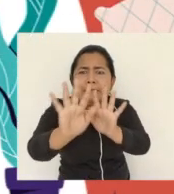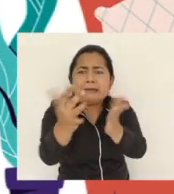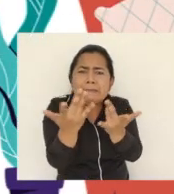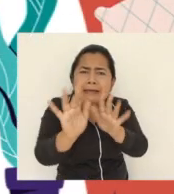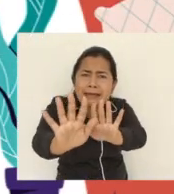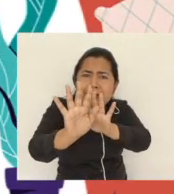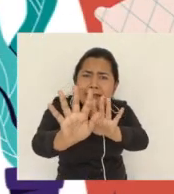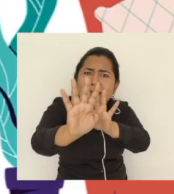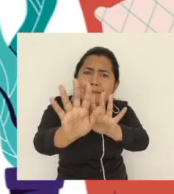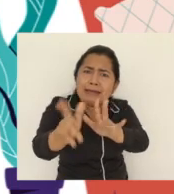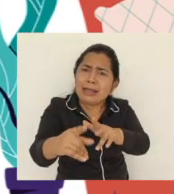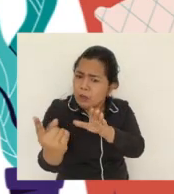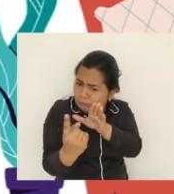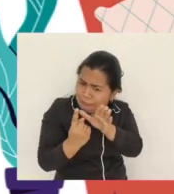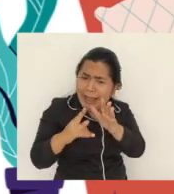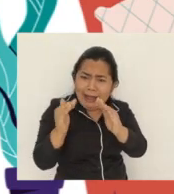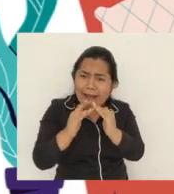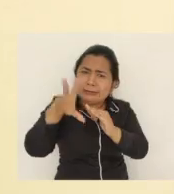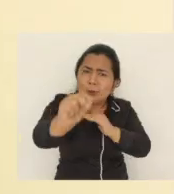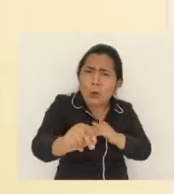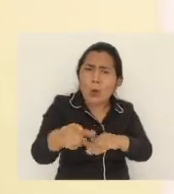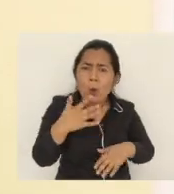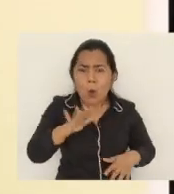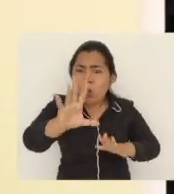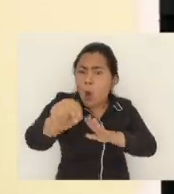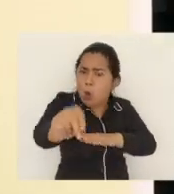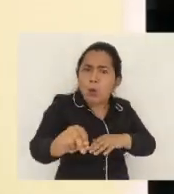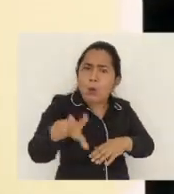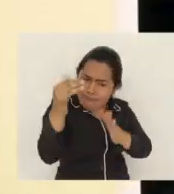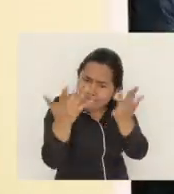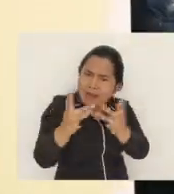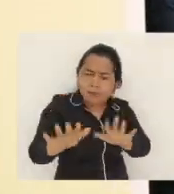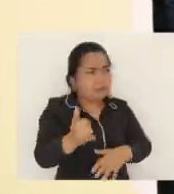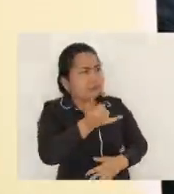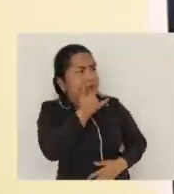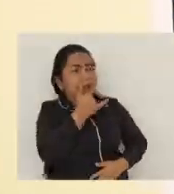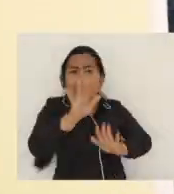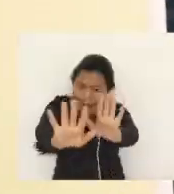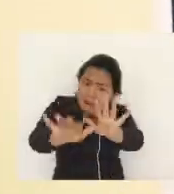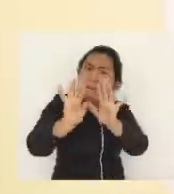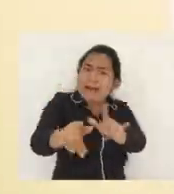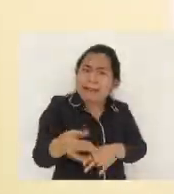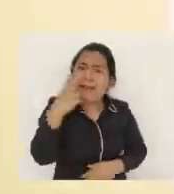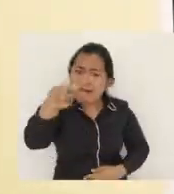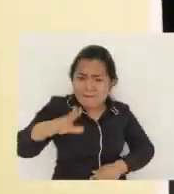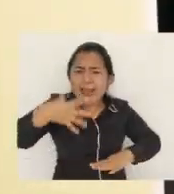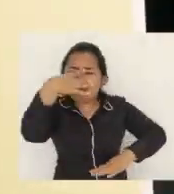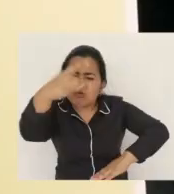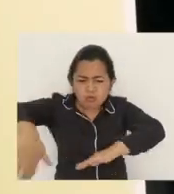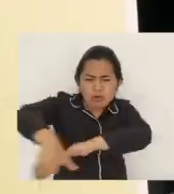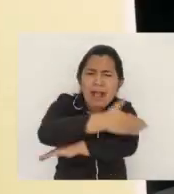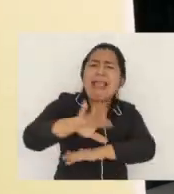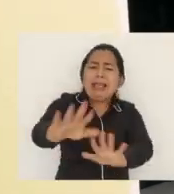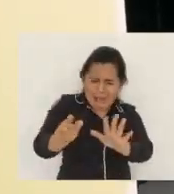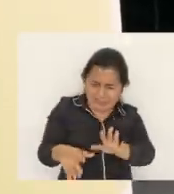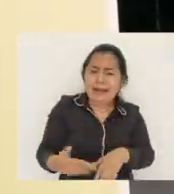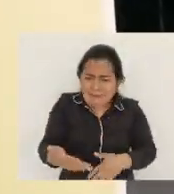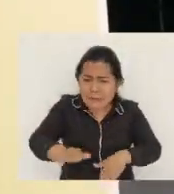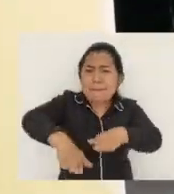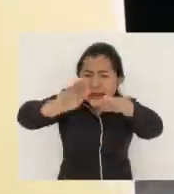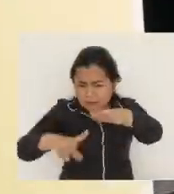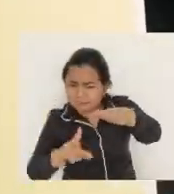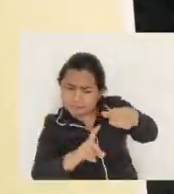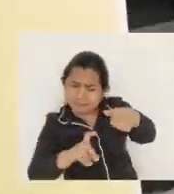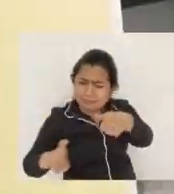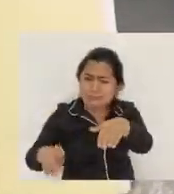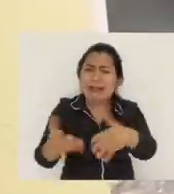¡Espérate! ¡Espérate! ¡No entres así! ¡No me vas a entrar! ¡Espérate! ¡Espérate! ¿No ves que vos tienes de la calle? ¡Alza, alza esas pies!